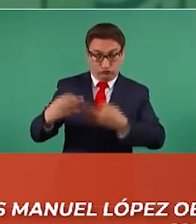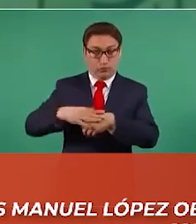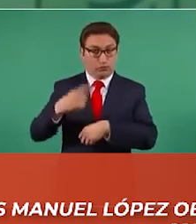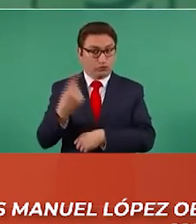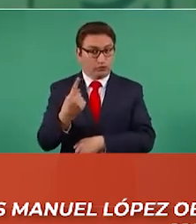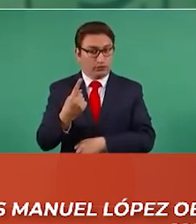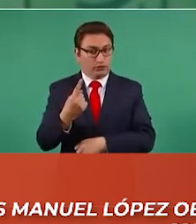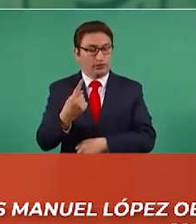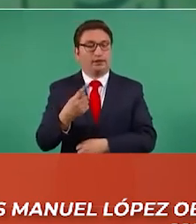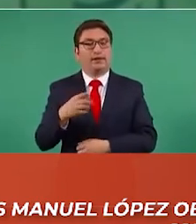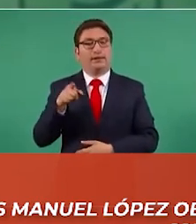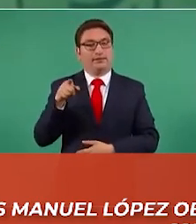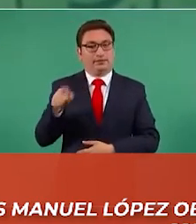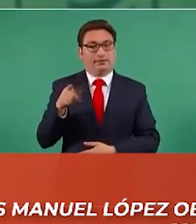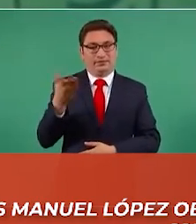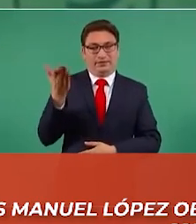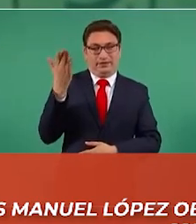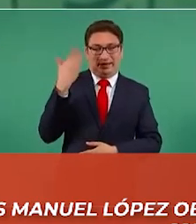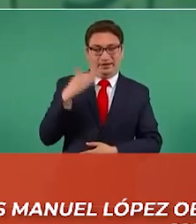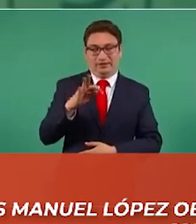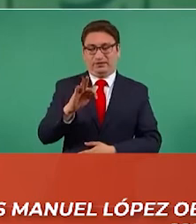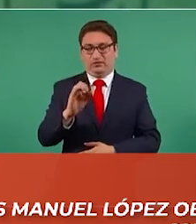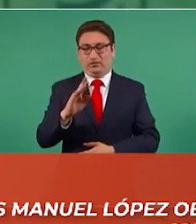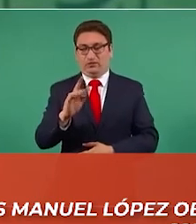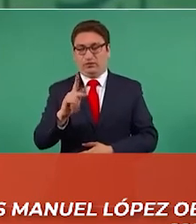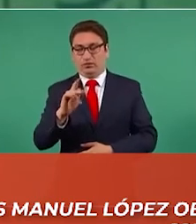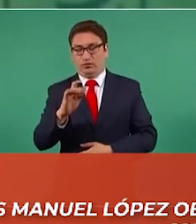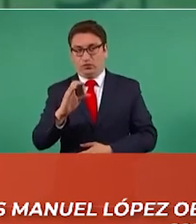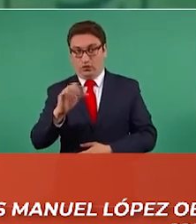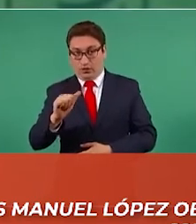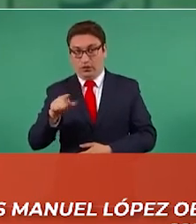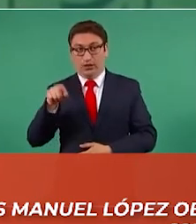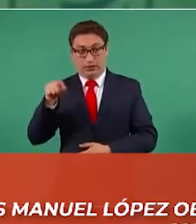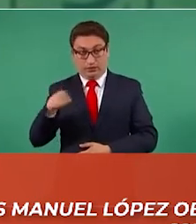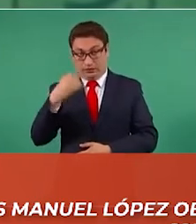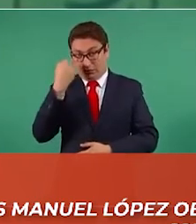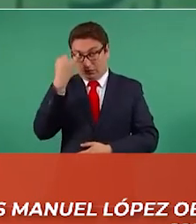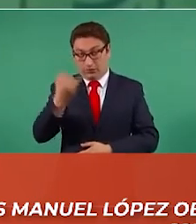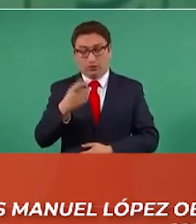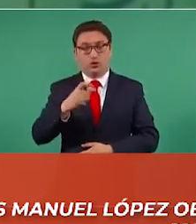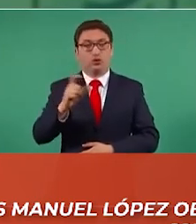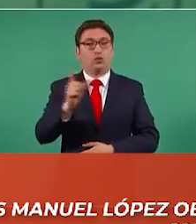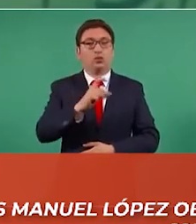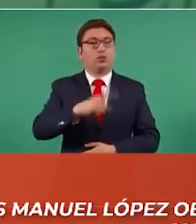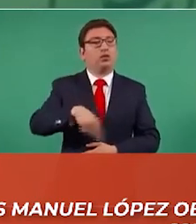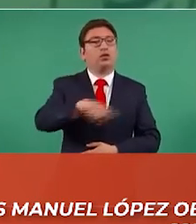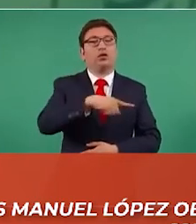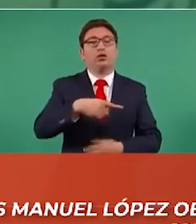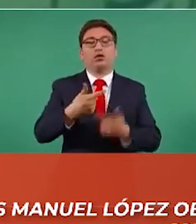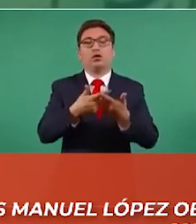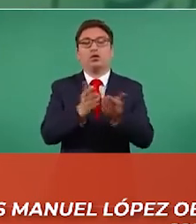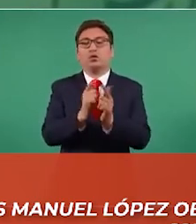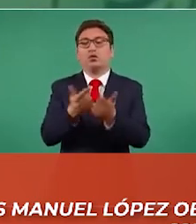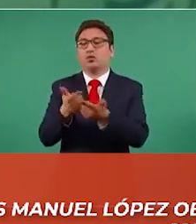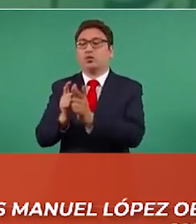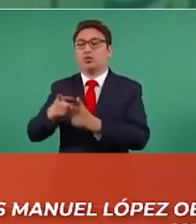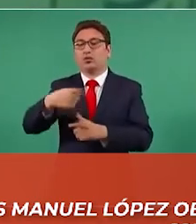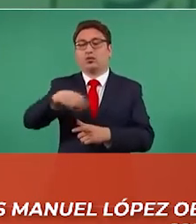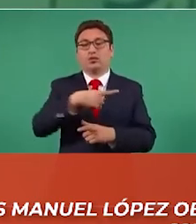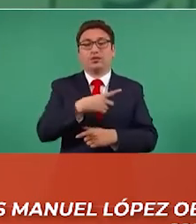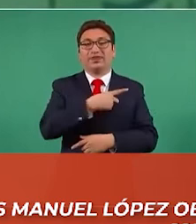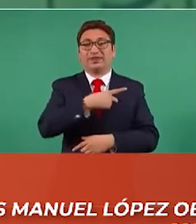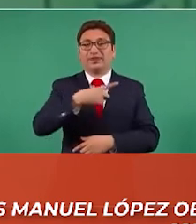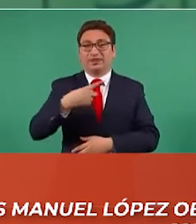Porque con el FOBAPROA convirtió las deudas privadas de unos cuantos en deuda